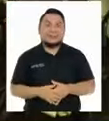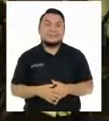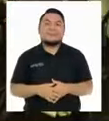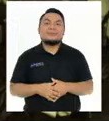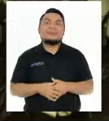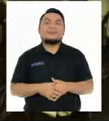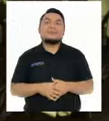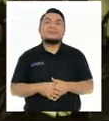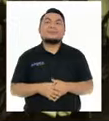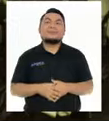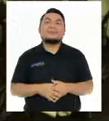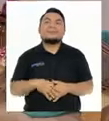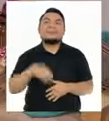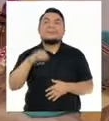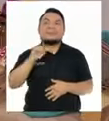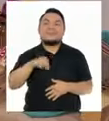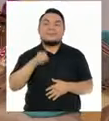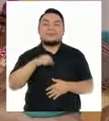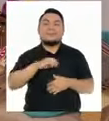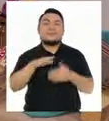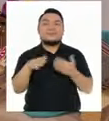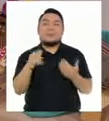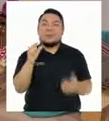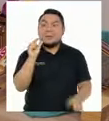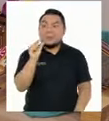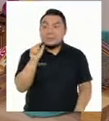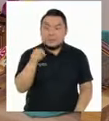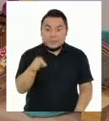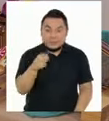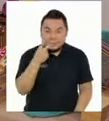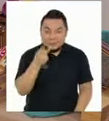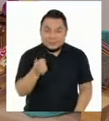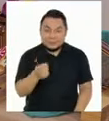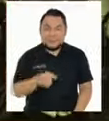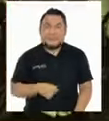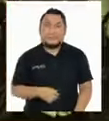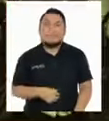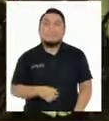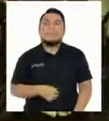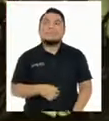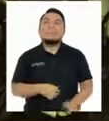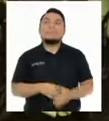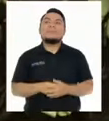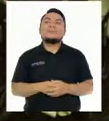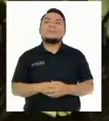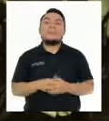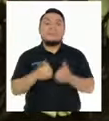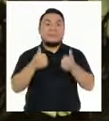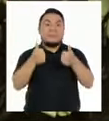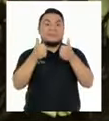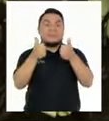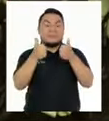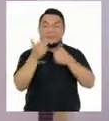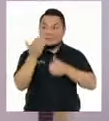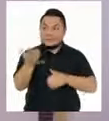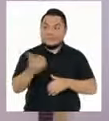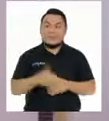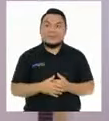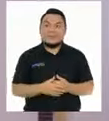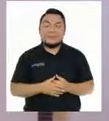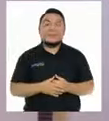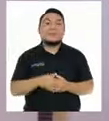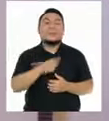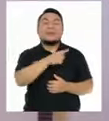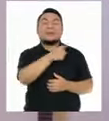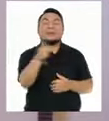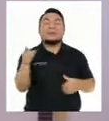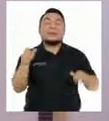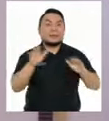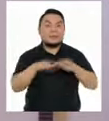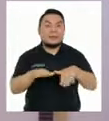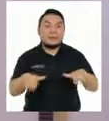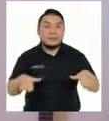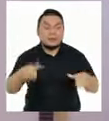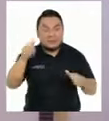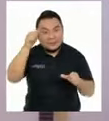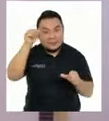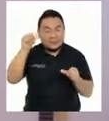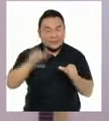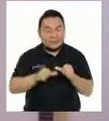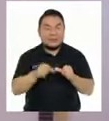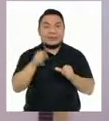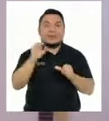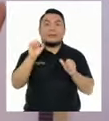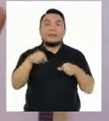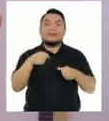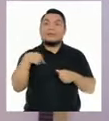Muy bien, sacudimos un poquito ahí. ¡Ya está! ¡Muy bien, Martina! Niñas y niños, recuerden que